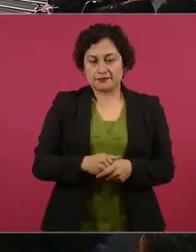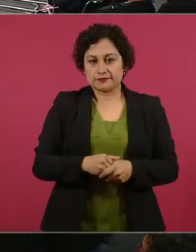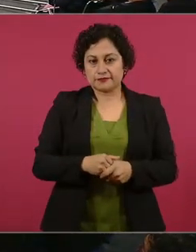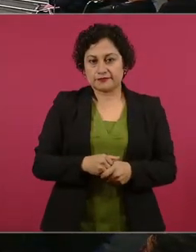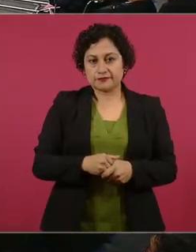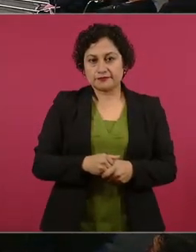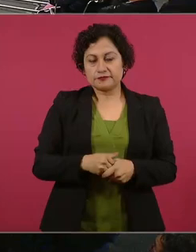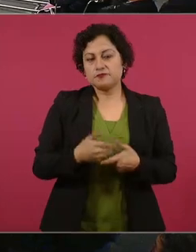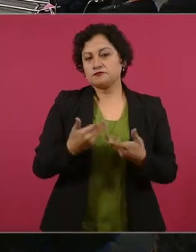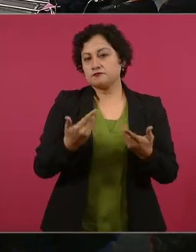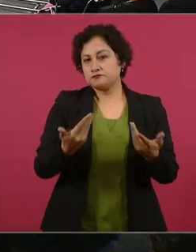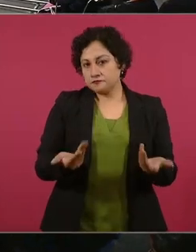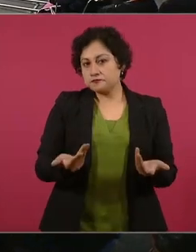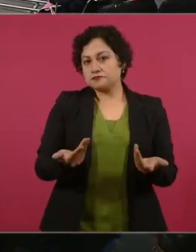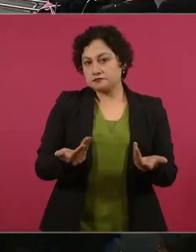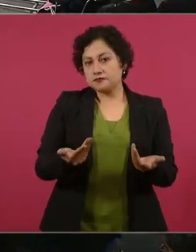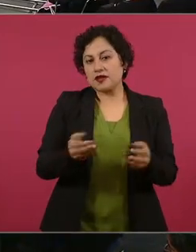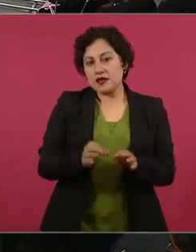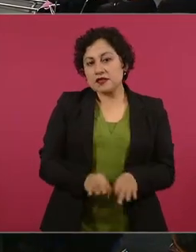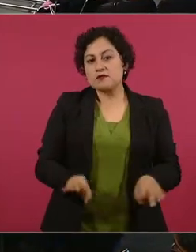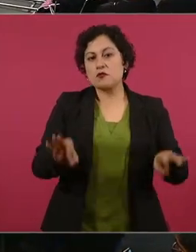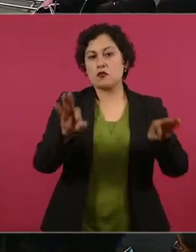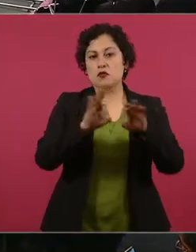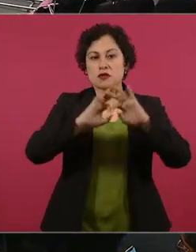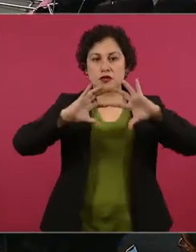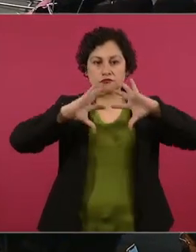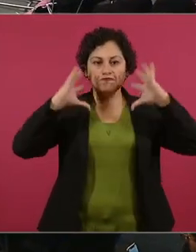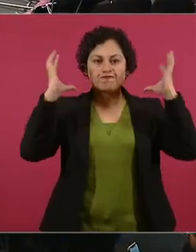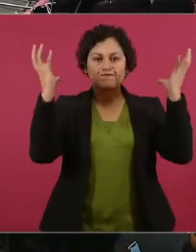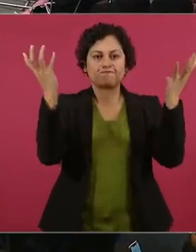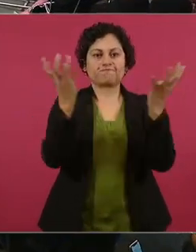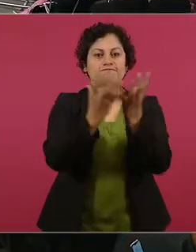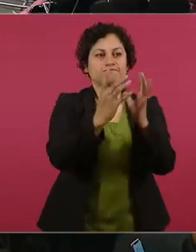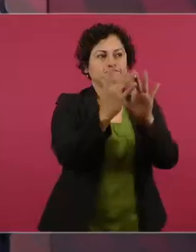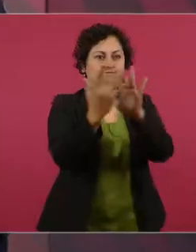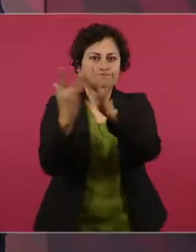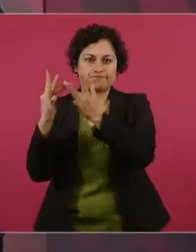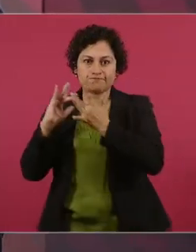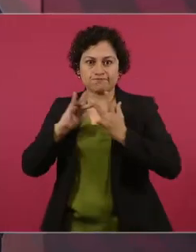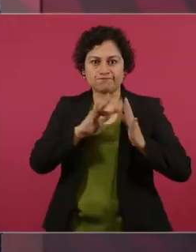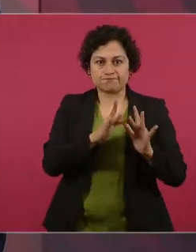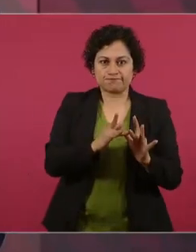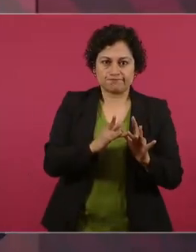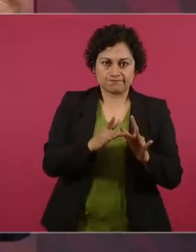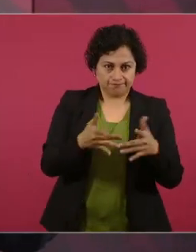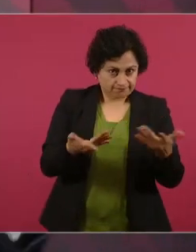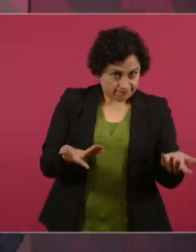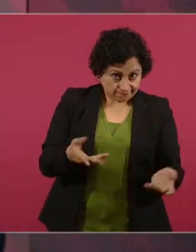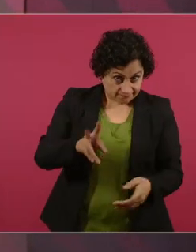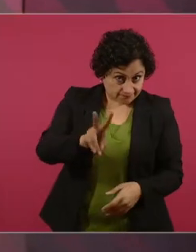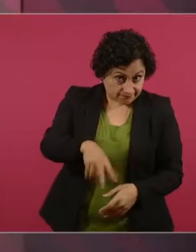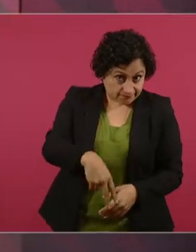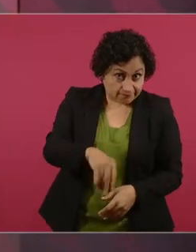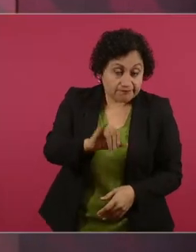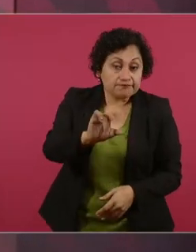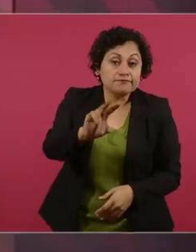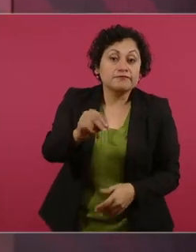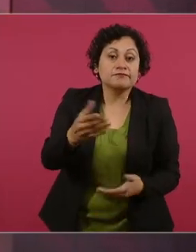Y es importante la globalidad, ¿o no? ¿No eso es lo que